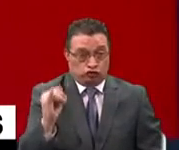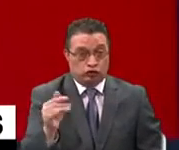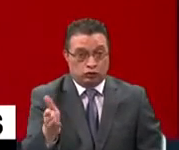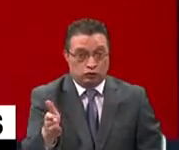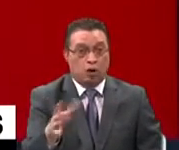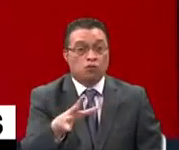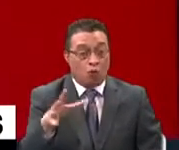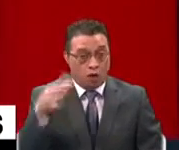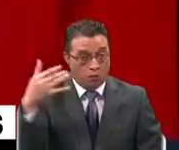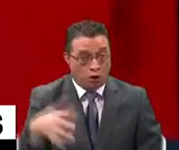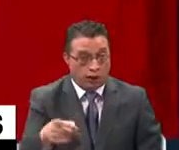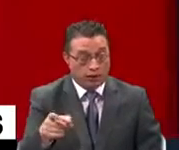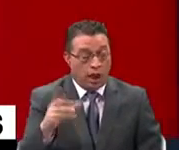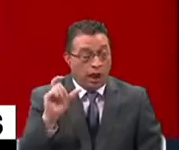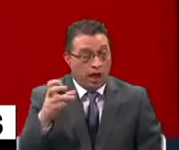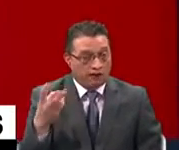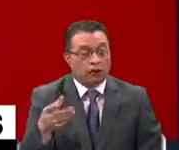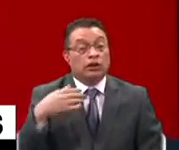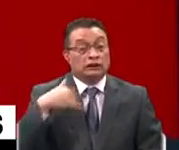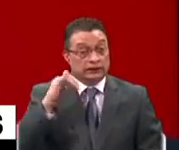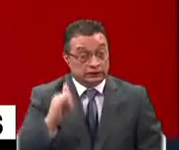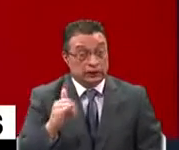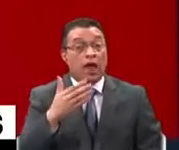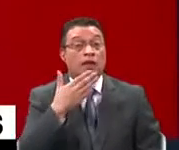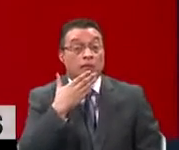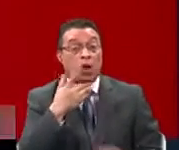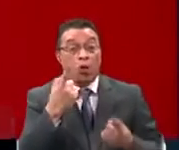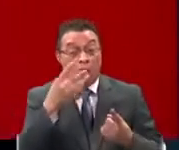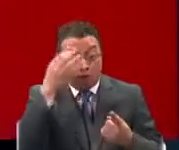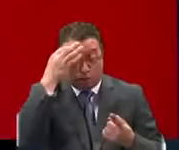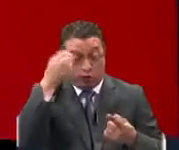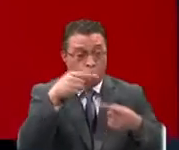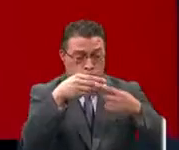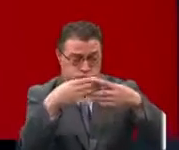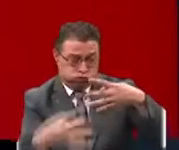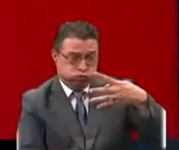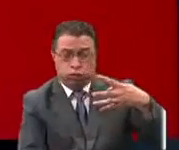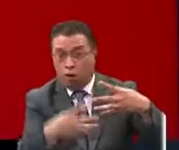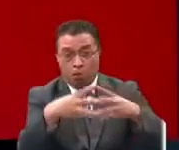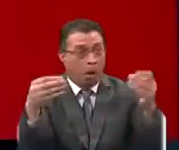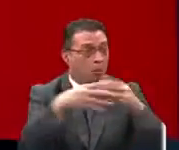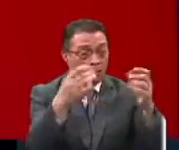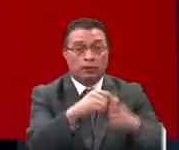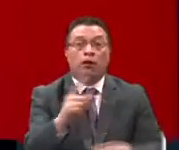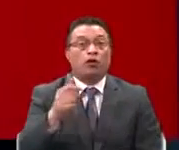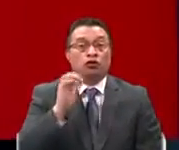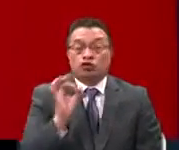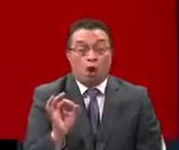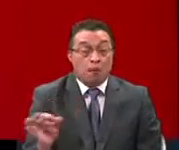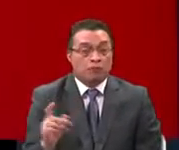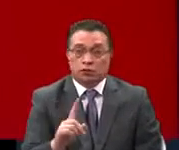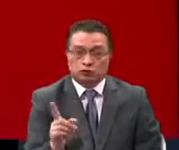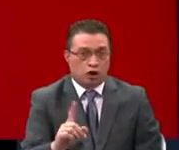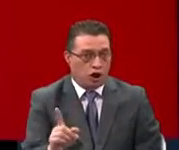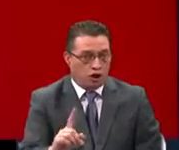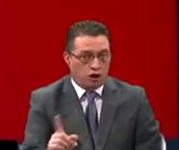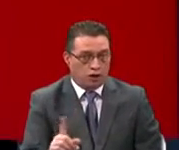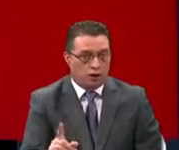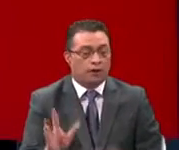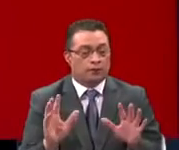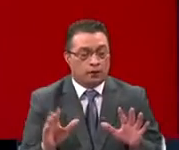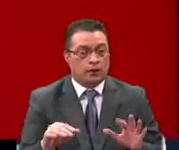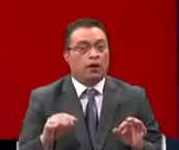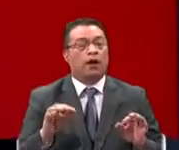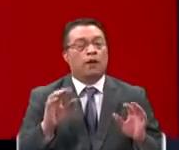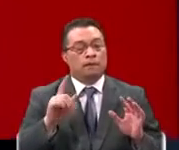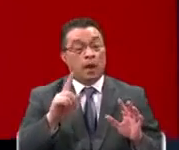muy importante. Creemos, eso sí, al mismo tiempo, que es un hecho aislado, no es algo que ocurra habitualmente, ¿no es cierto?, en nuestro